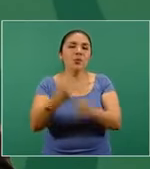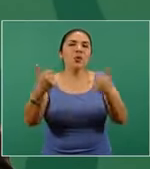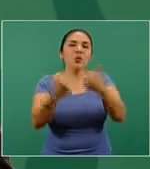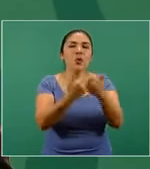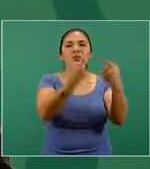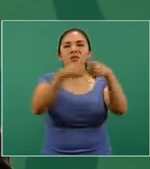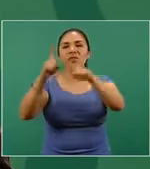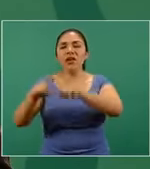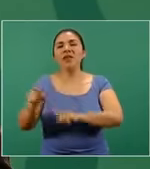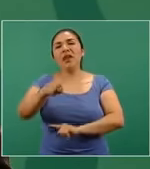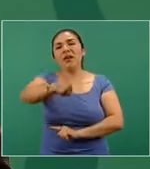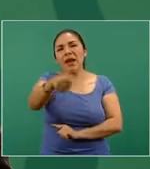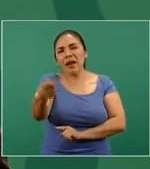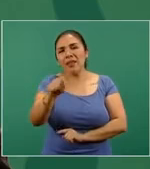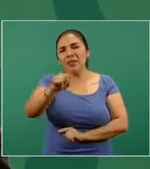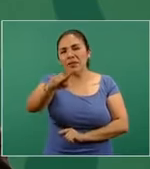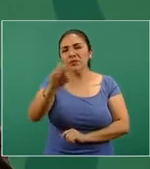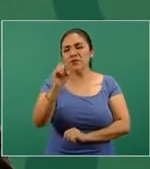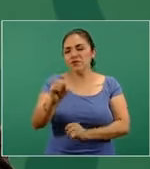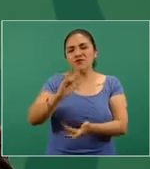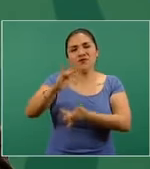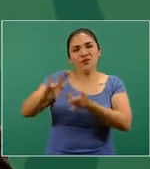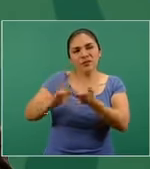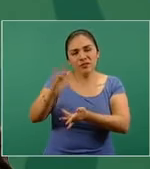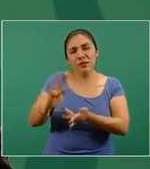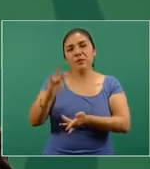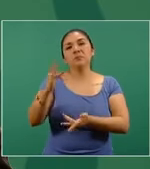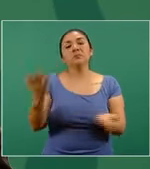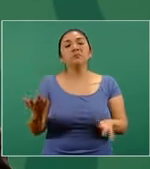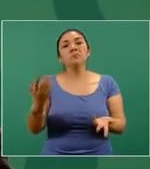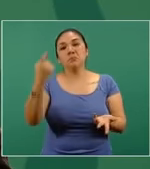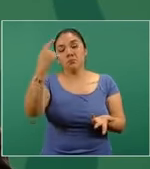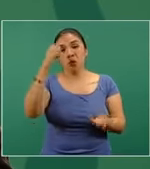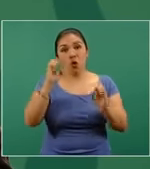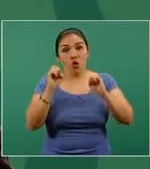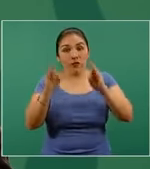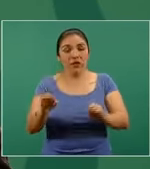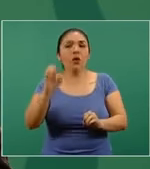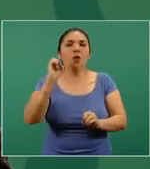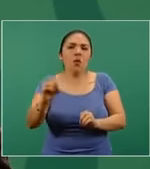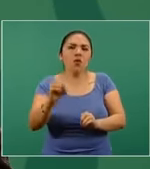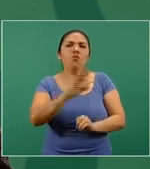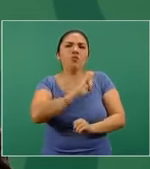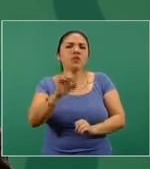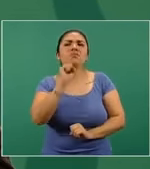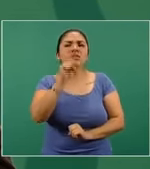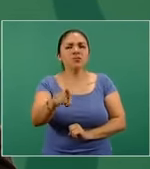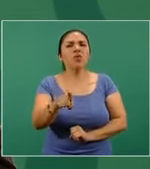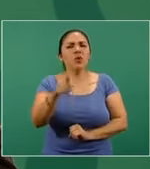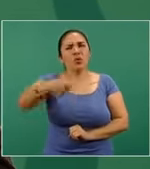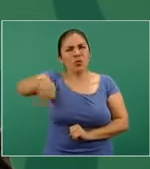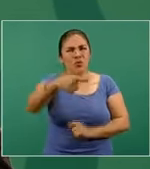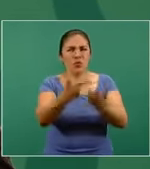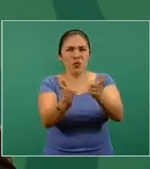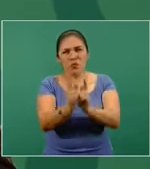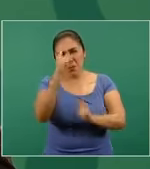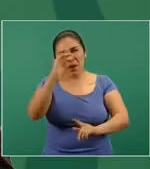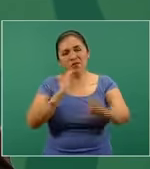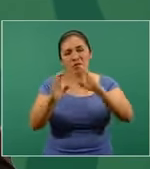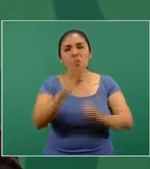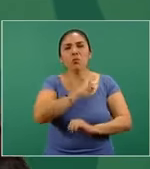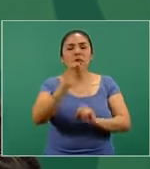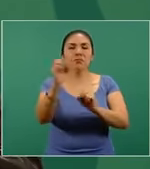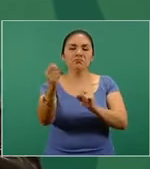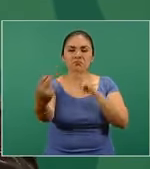los canales en redes sociales, tanto oficiales como en su momento de los mismos medios de comunicación, de poder